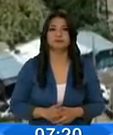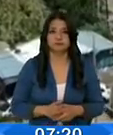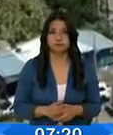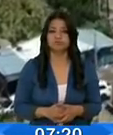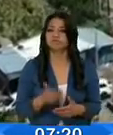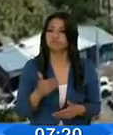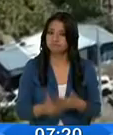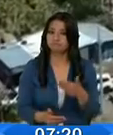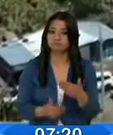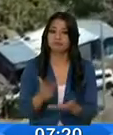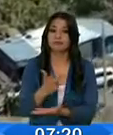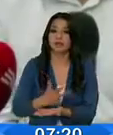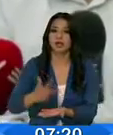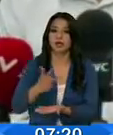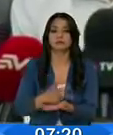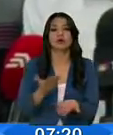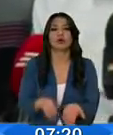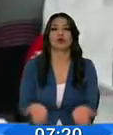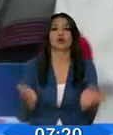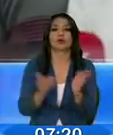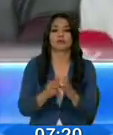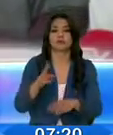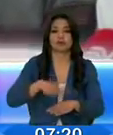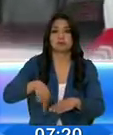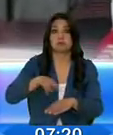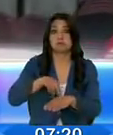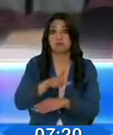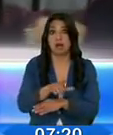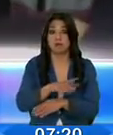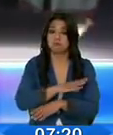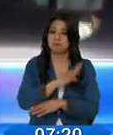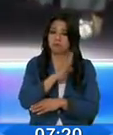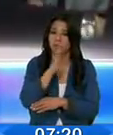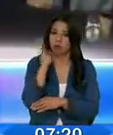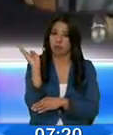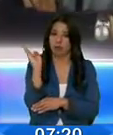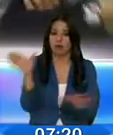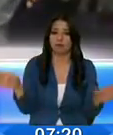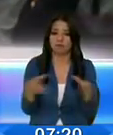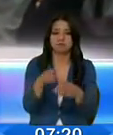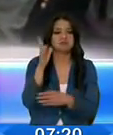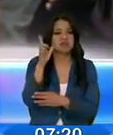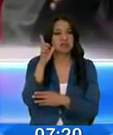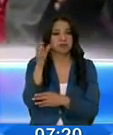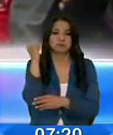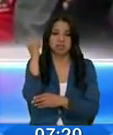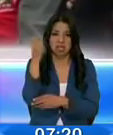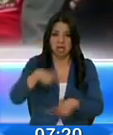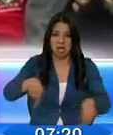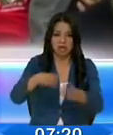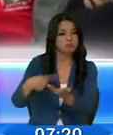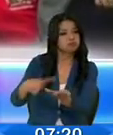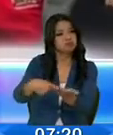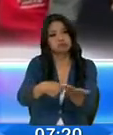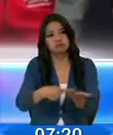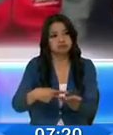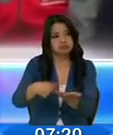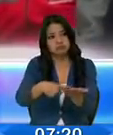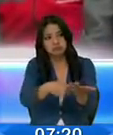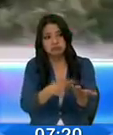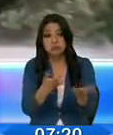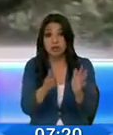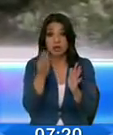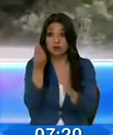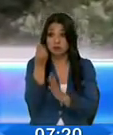Paulatinamente, la provincia del Carchi empieza a volver a la normalidad. Pasado el mediodía de hoy y después de la reunión con los líderes sindicales y efectivizadas las transferencias a los